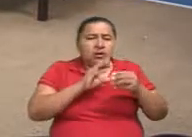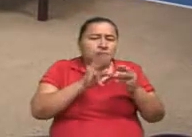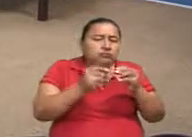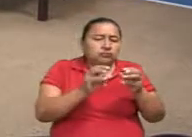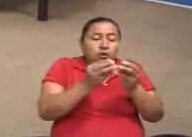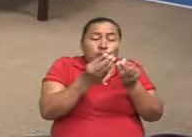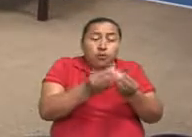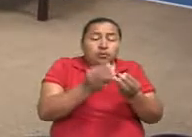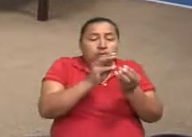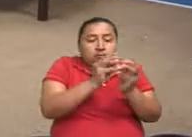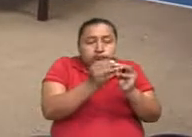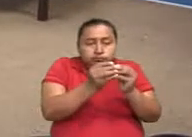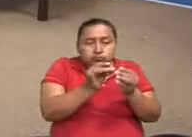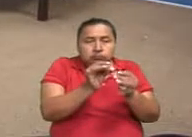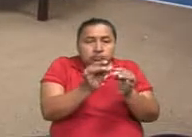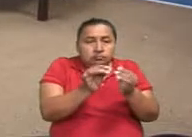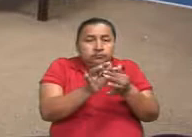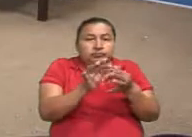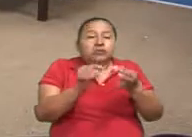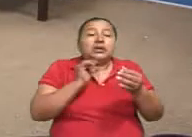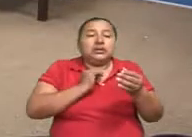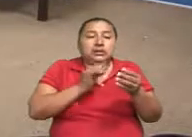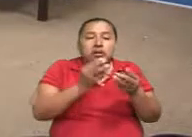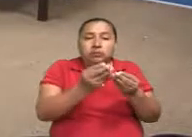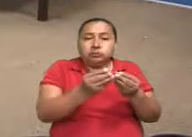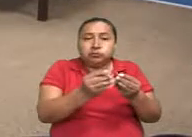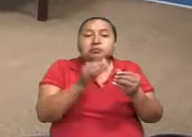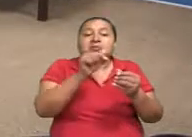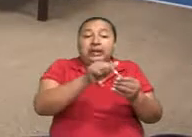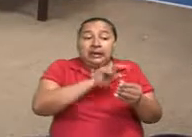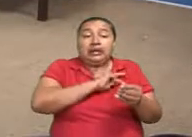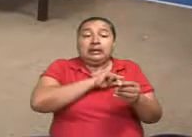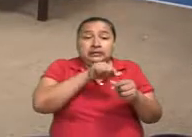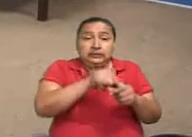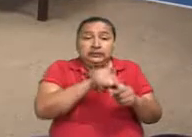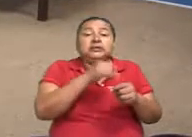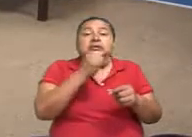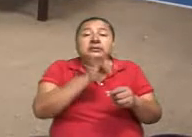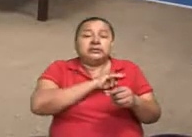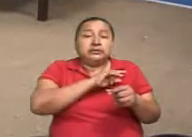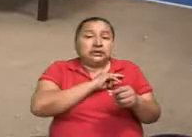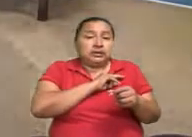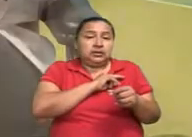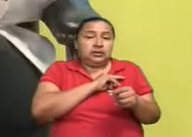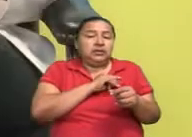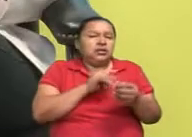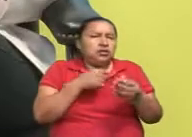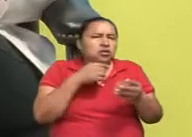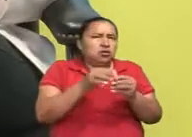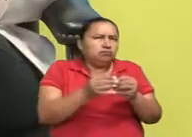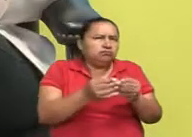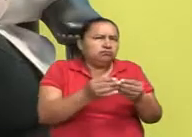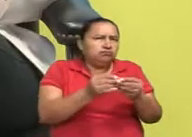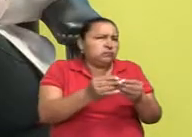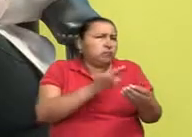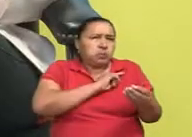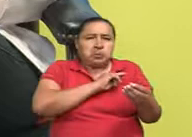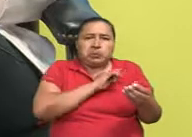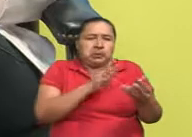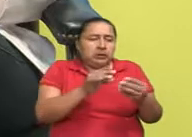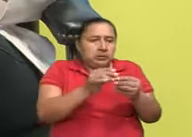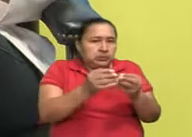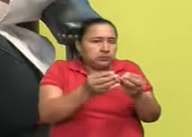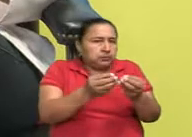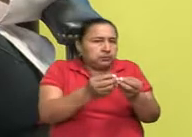testículos, a ver si estos testículos están en su bolsita escrotal. Entonces, si yo no encuentro este testículo en su bolsita